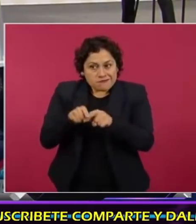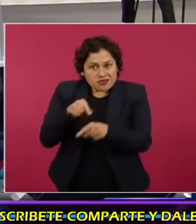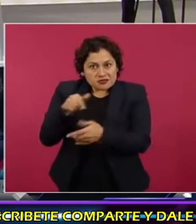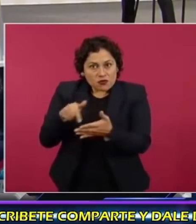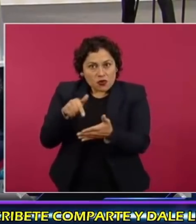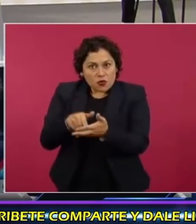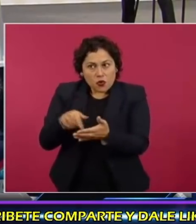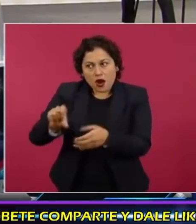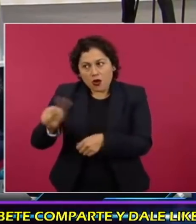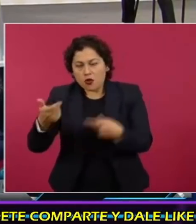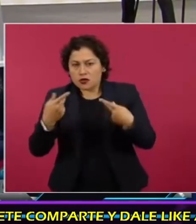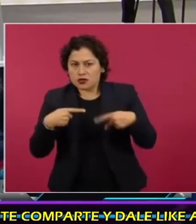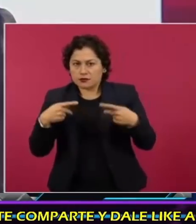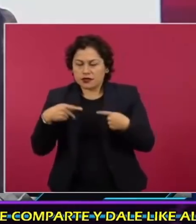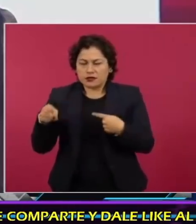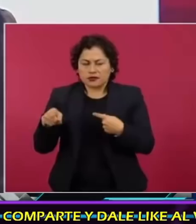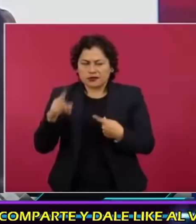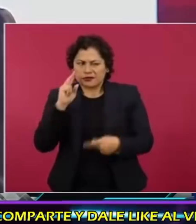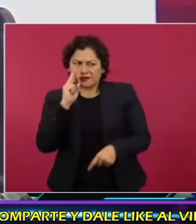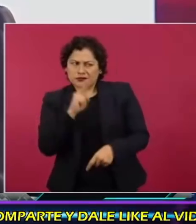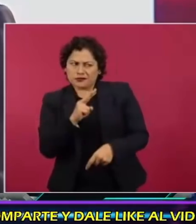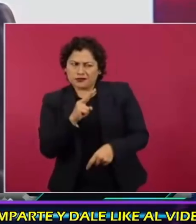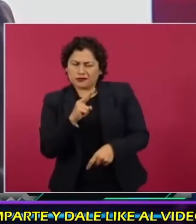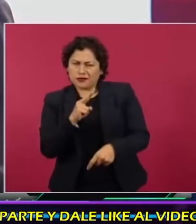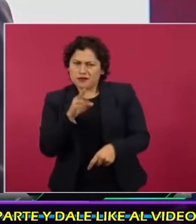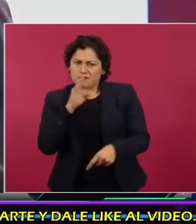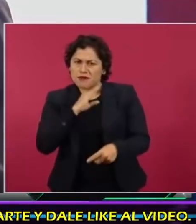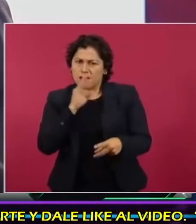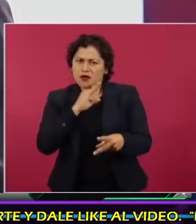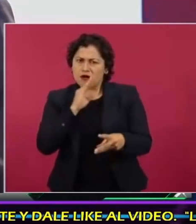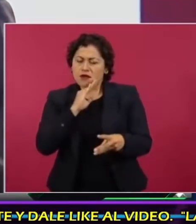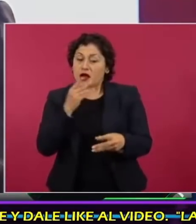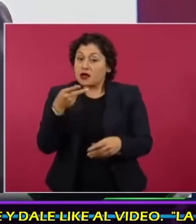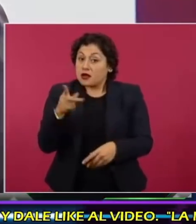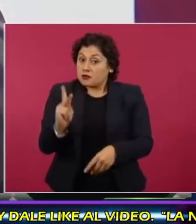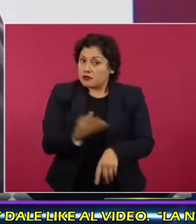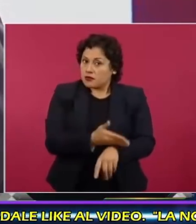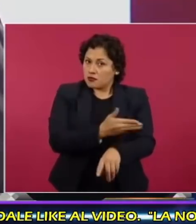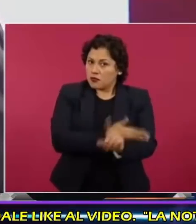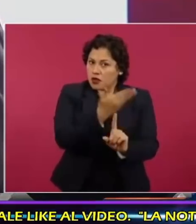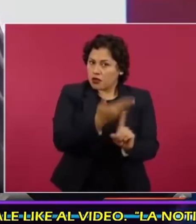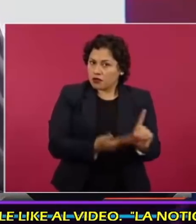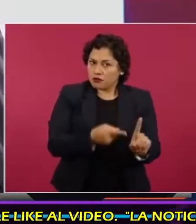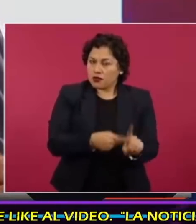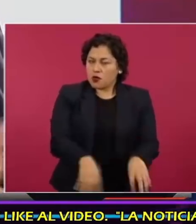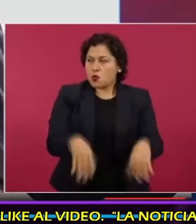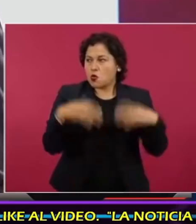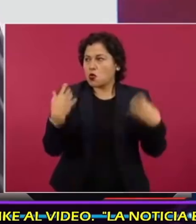Pero un hombre con